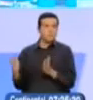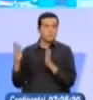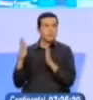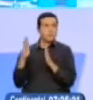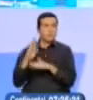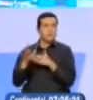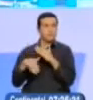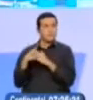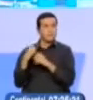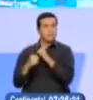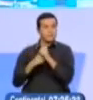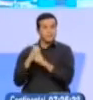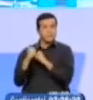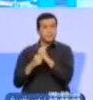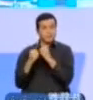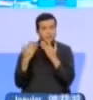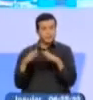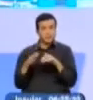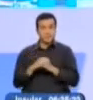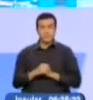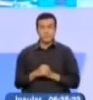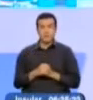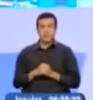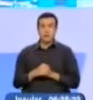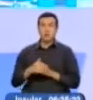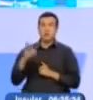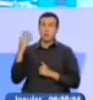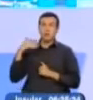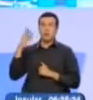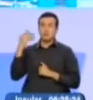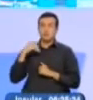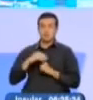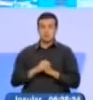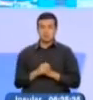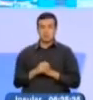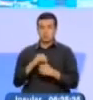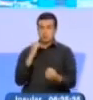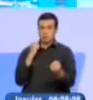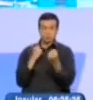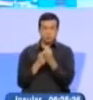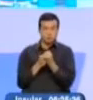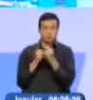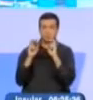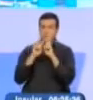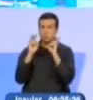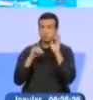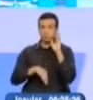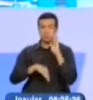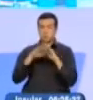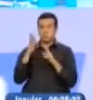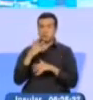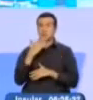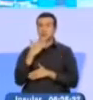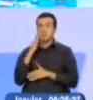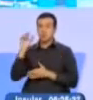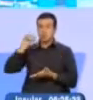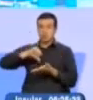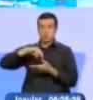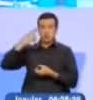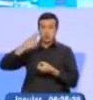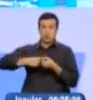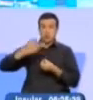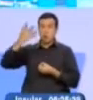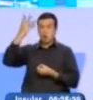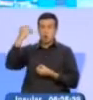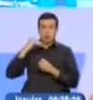largo de todos estos años. Durante algún momento el apoyo, sobre todo en la ciudad de Quito,